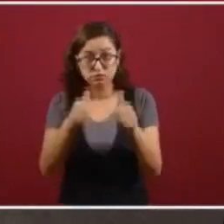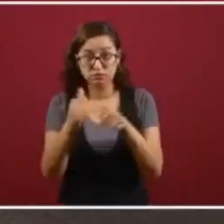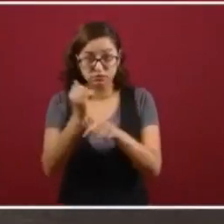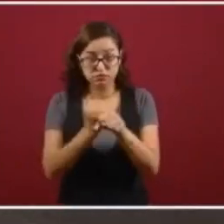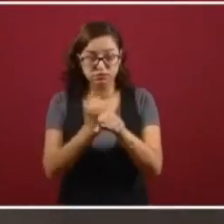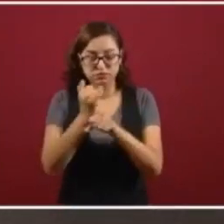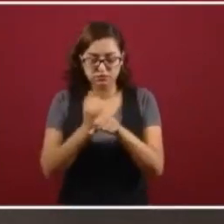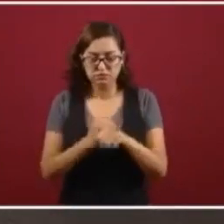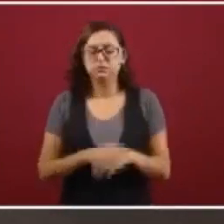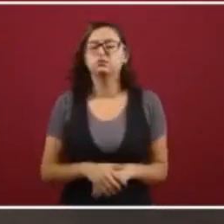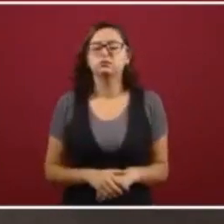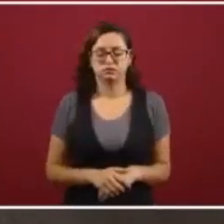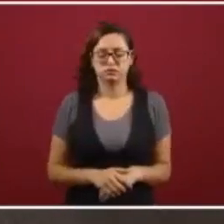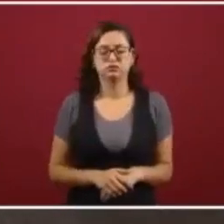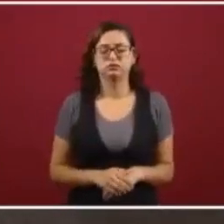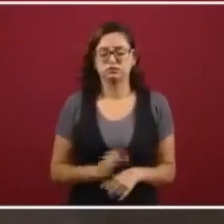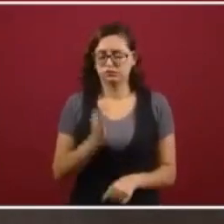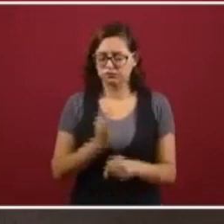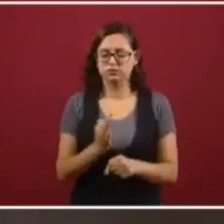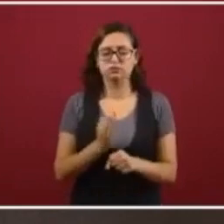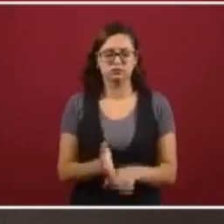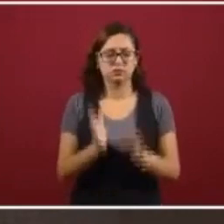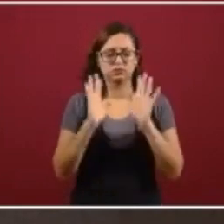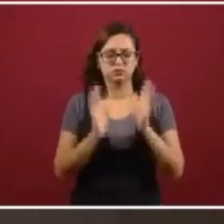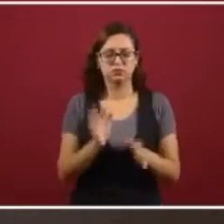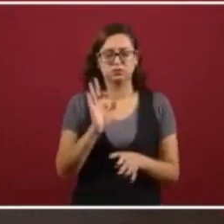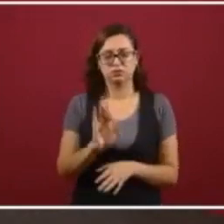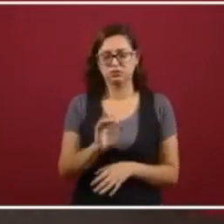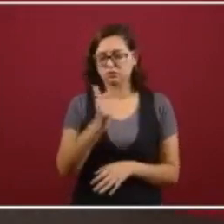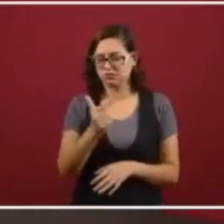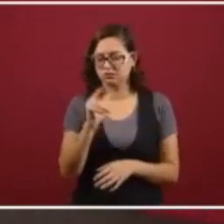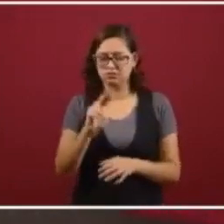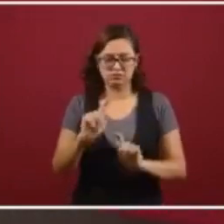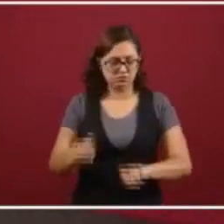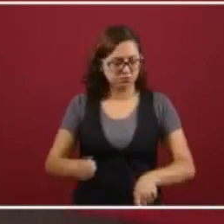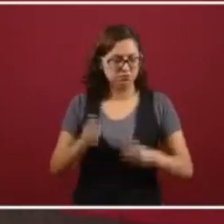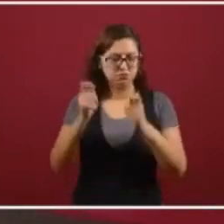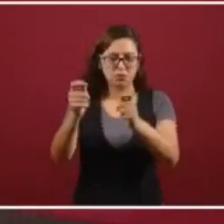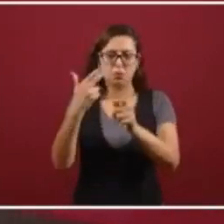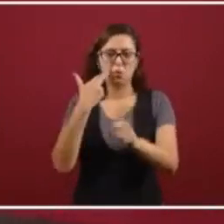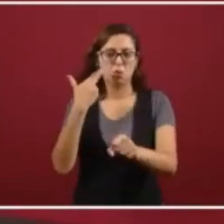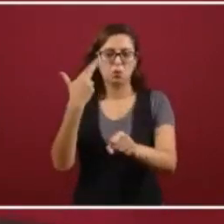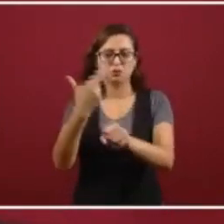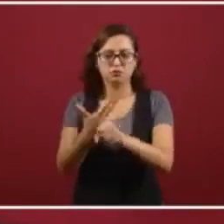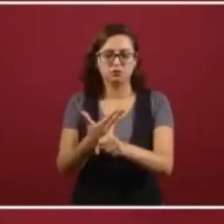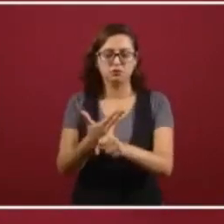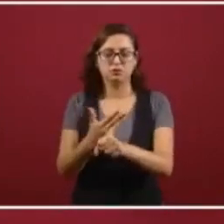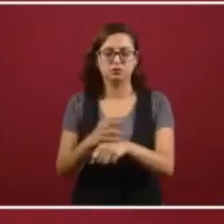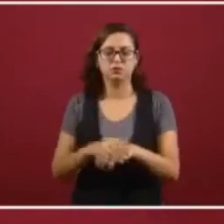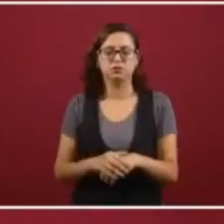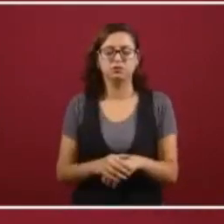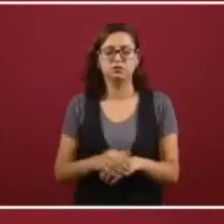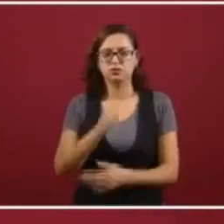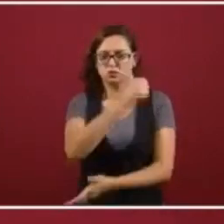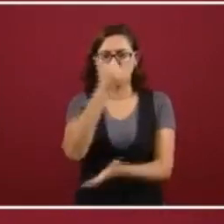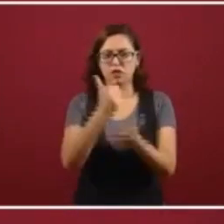viendo este asunto. Toda la información la tiene ya el gobierno de la